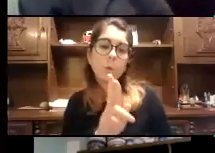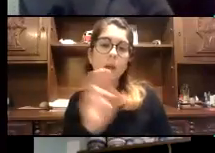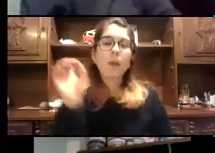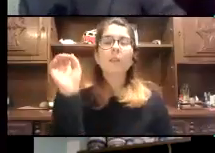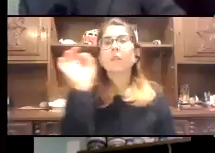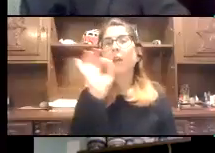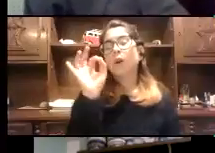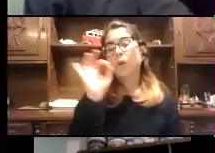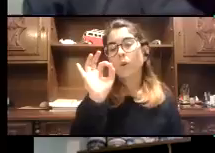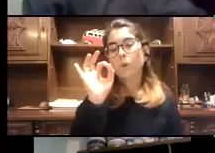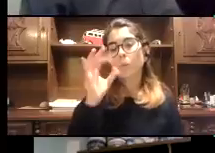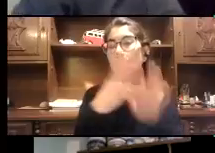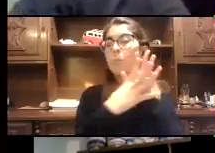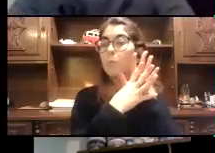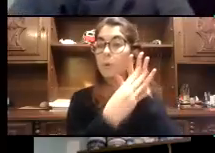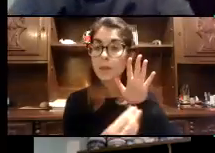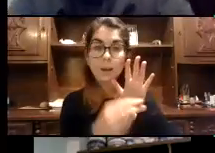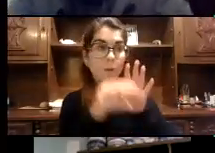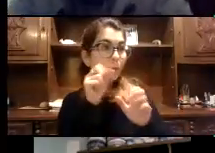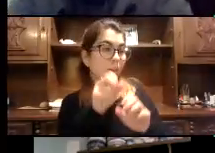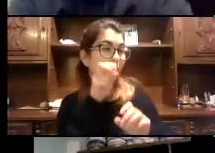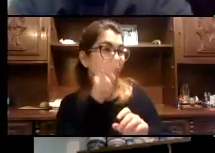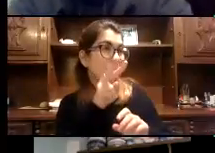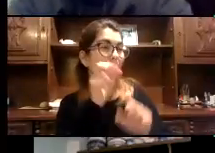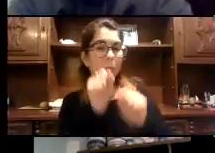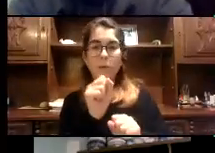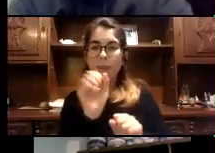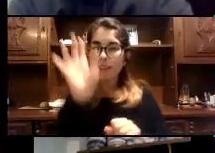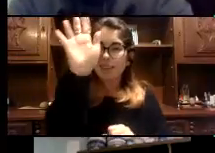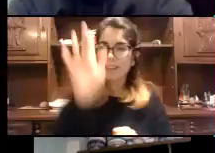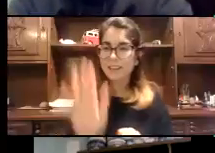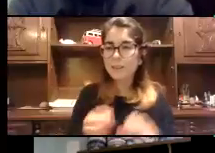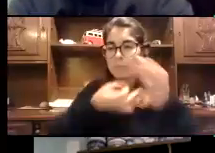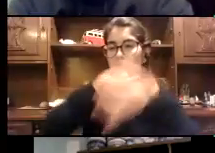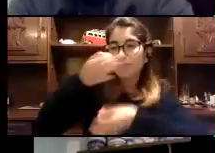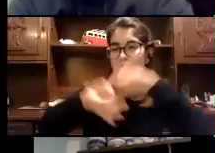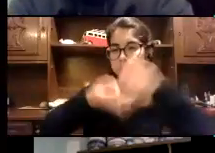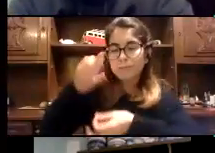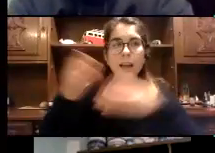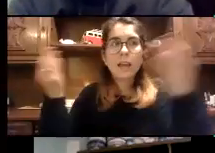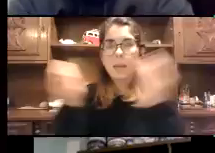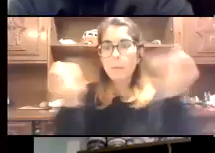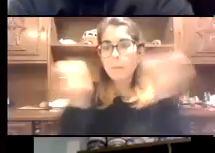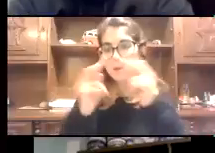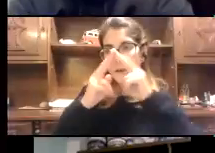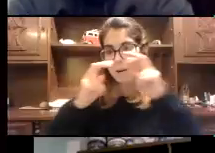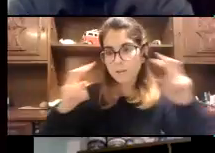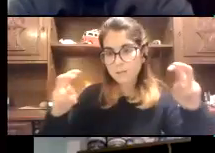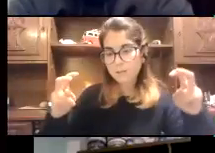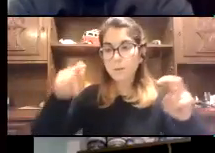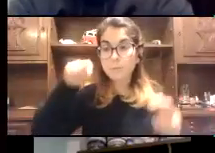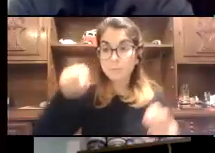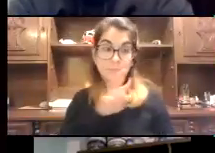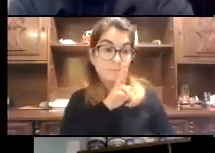tienen modelos disponibles para describir el fenómeno eléctrico. Y esa respuesta o